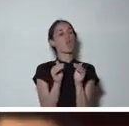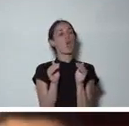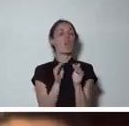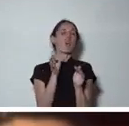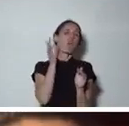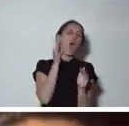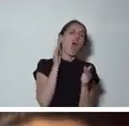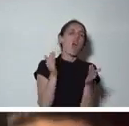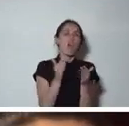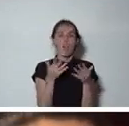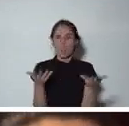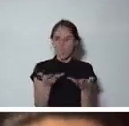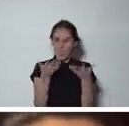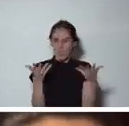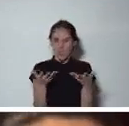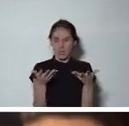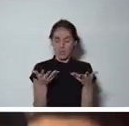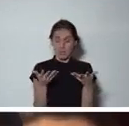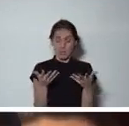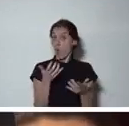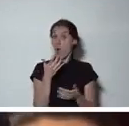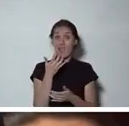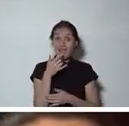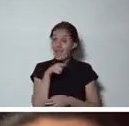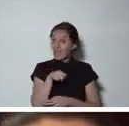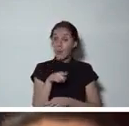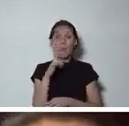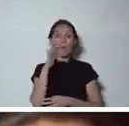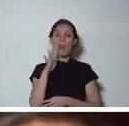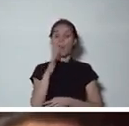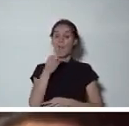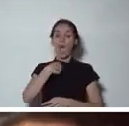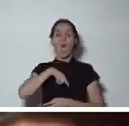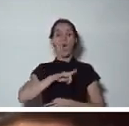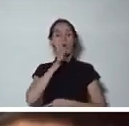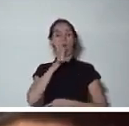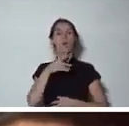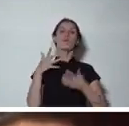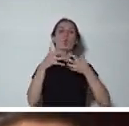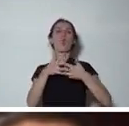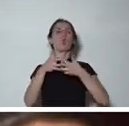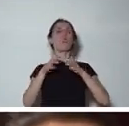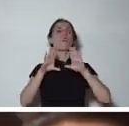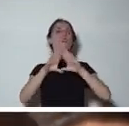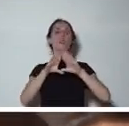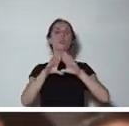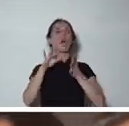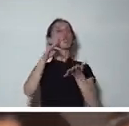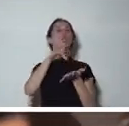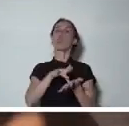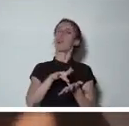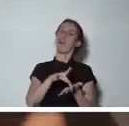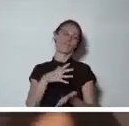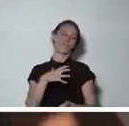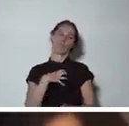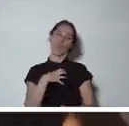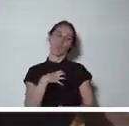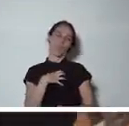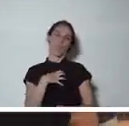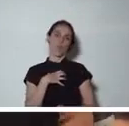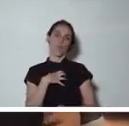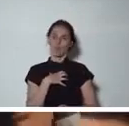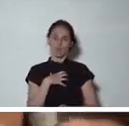ese es un modo más de relegar que ahora no es el momento porque mientras Mientras tanto el mundo sigue funcionando porque lo seguimos moviendo